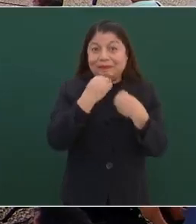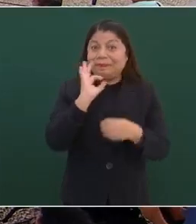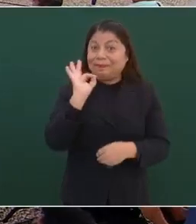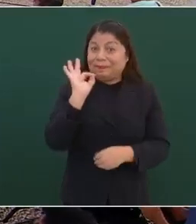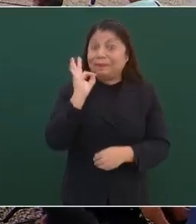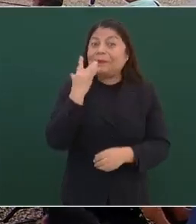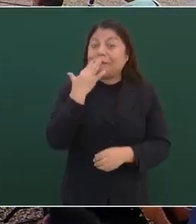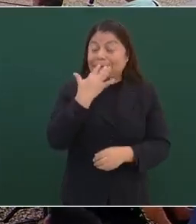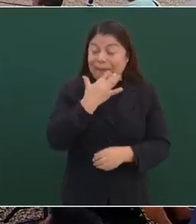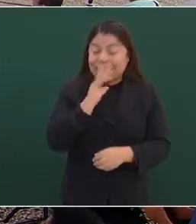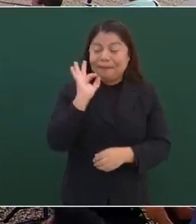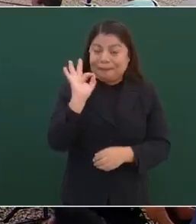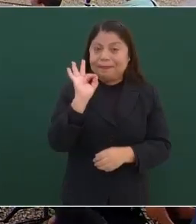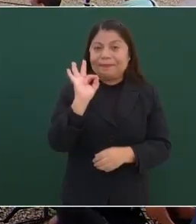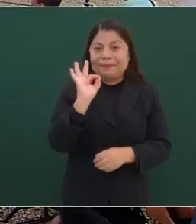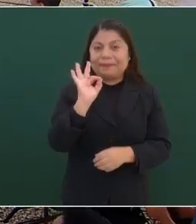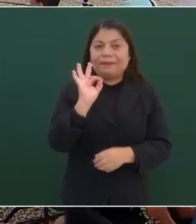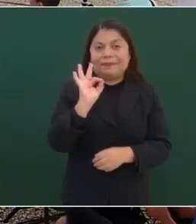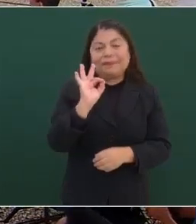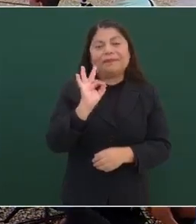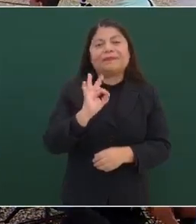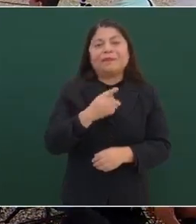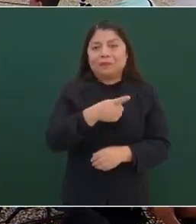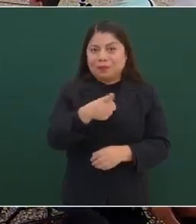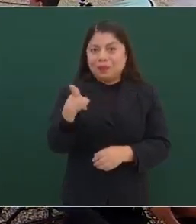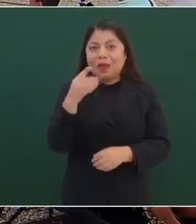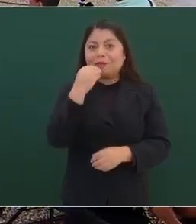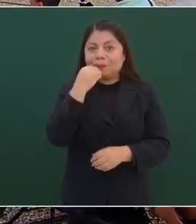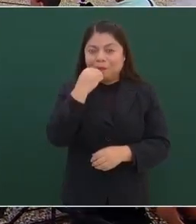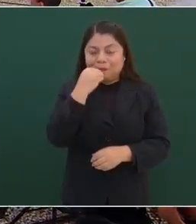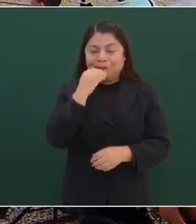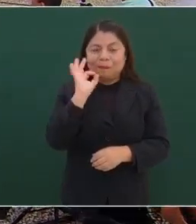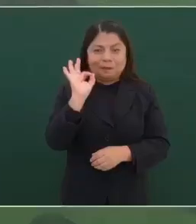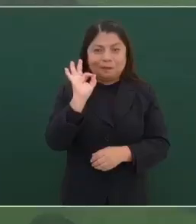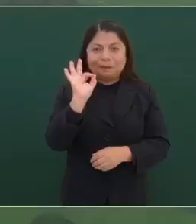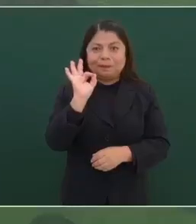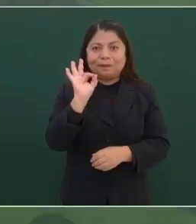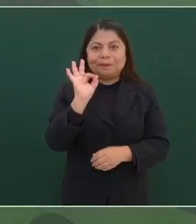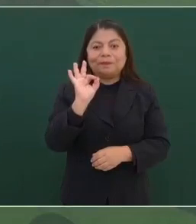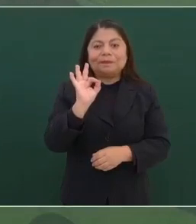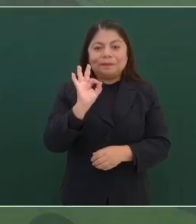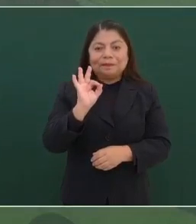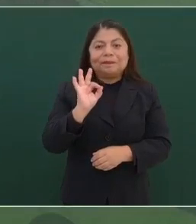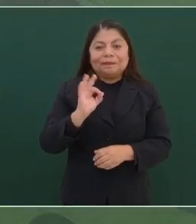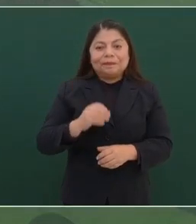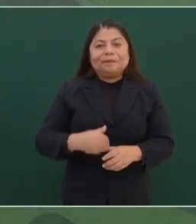¿eh? Se las recomiendo. Porque